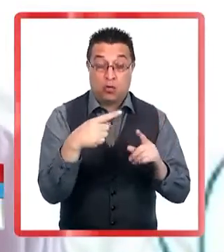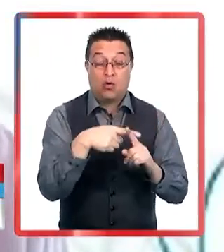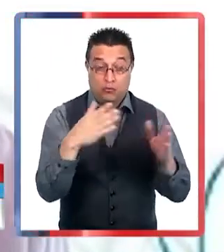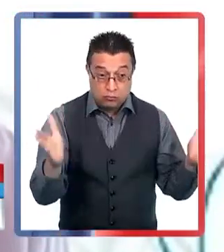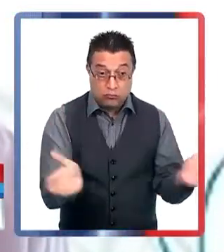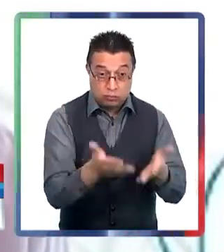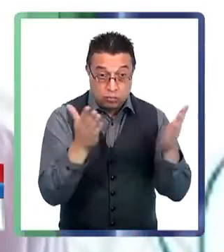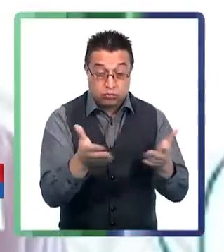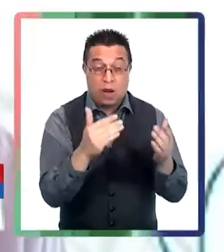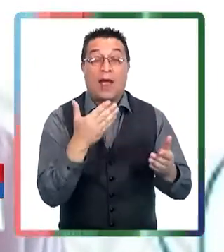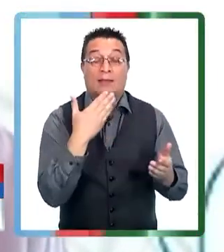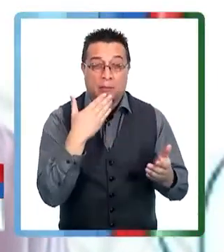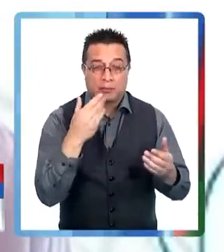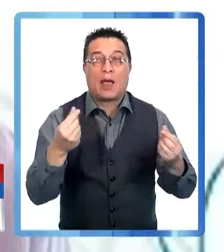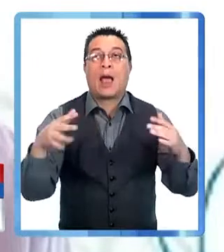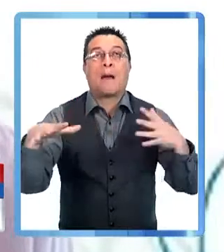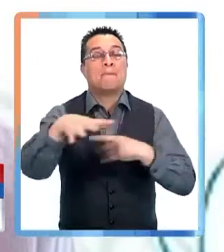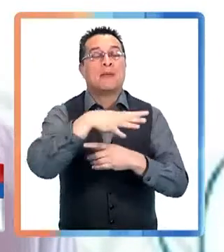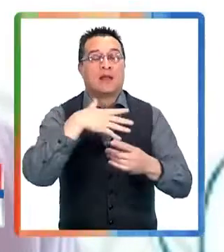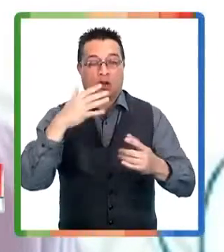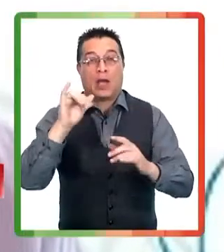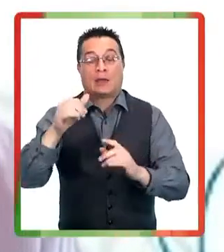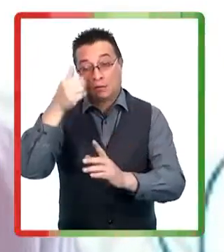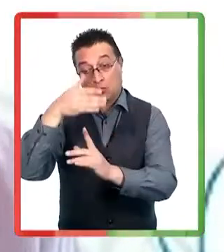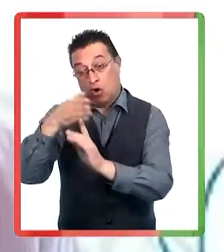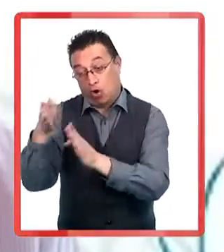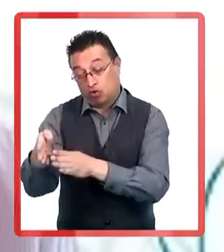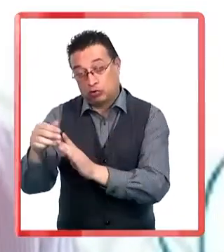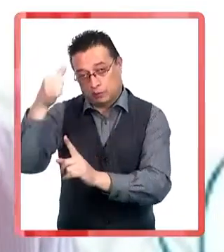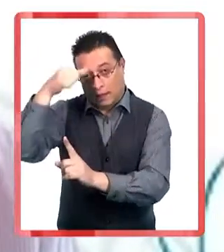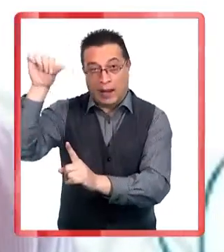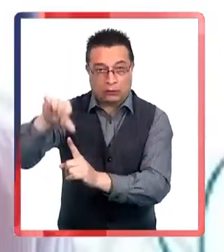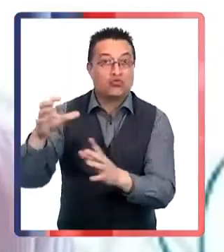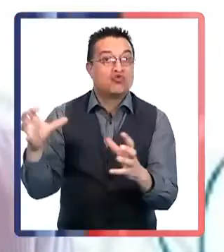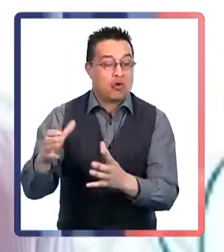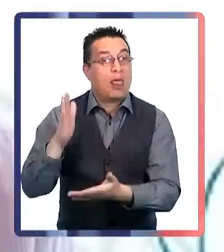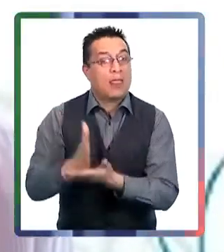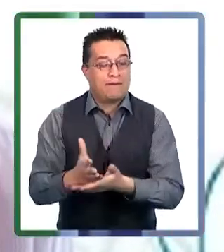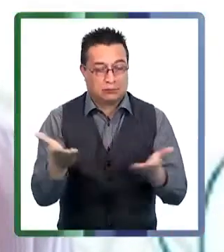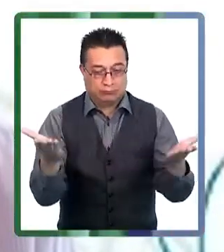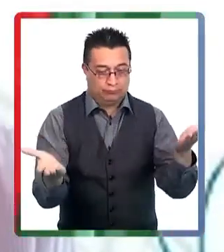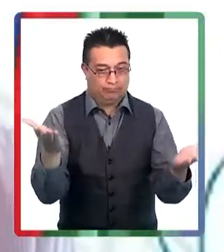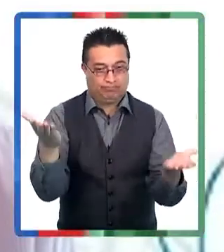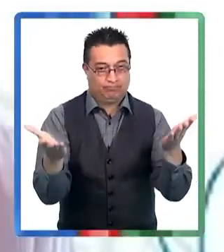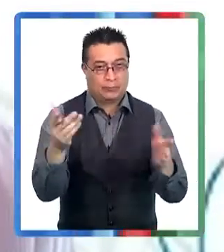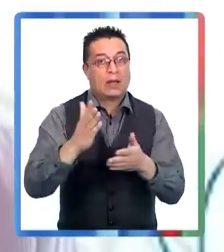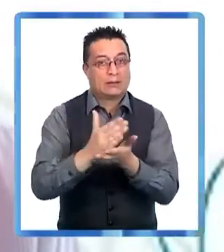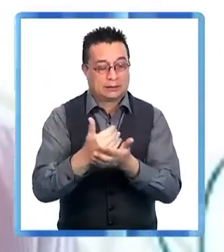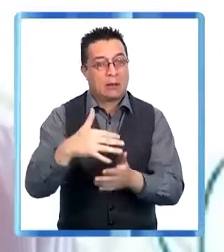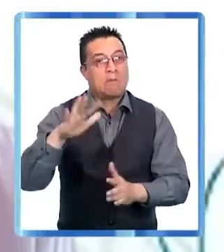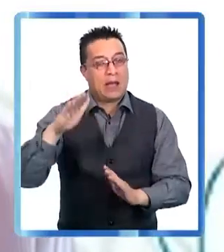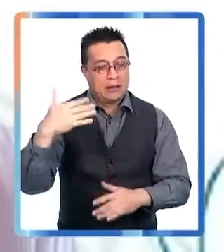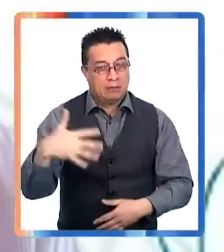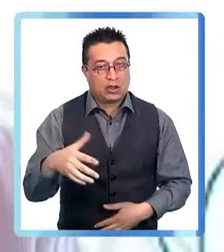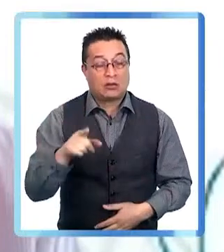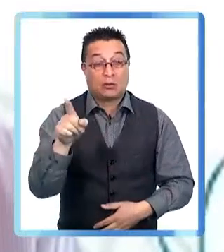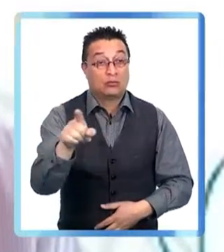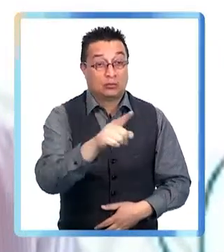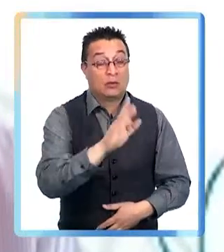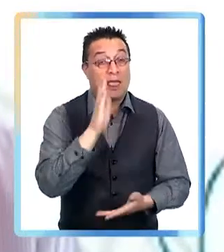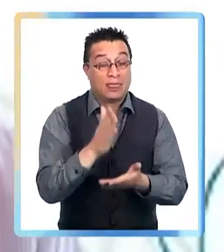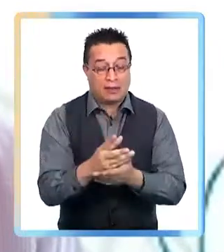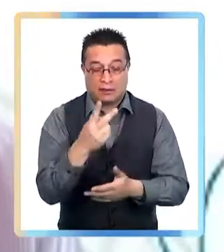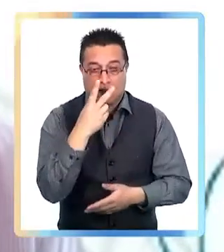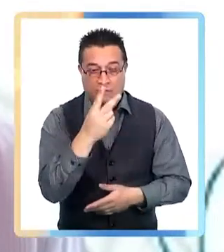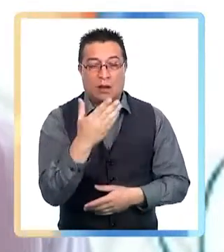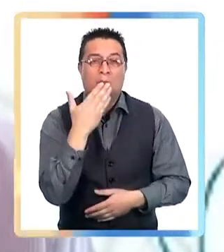lado, estímulos muy importantes para ambientes libres del humo de tabaco. Yo creo que esa es la estrategia fundamental. Los detalles tendrán